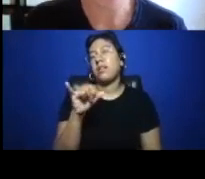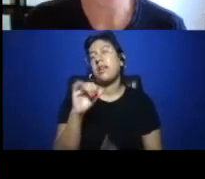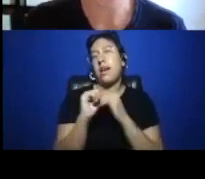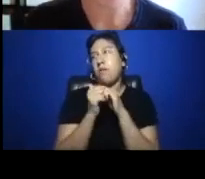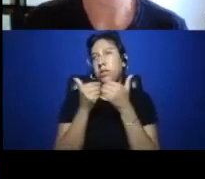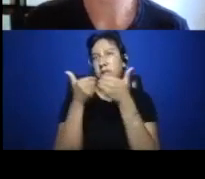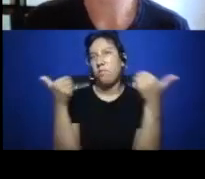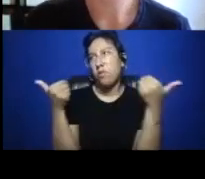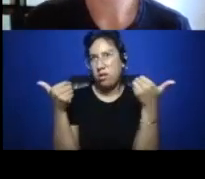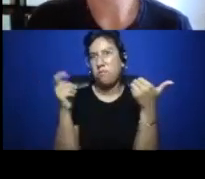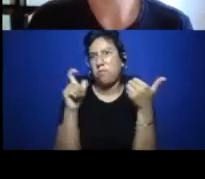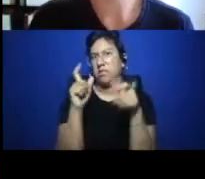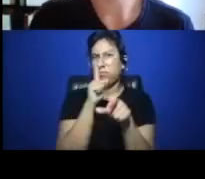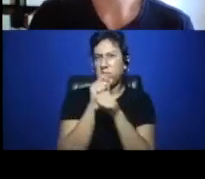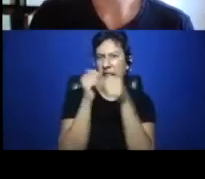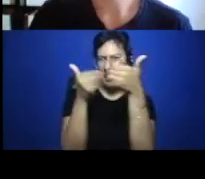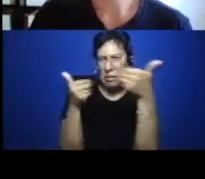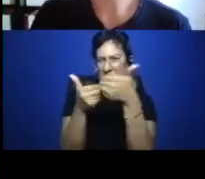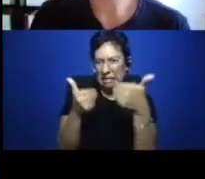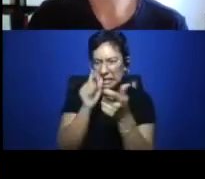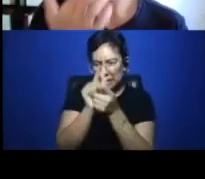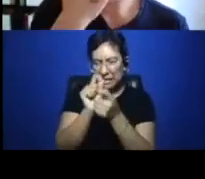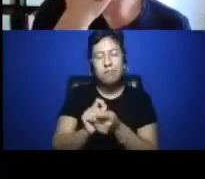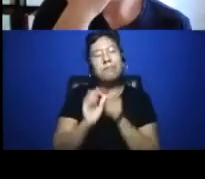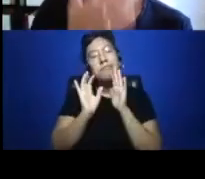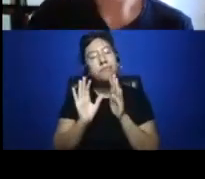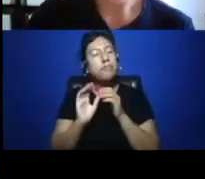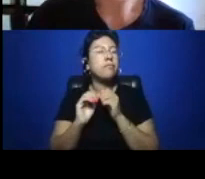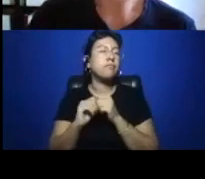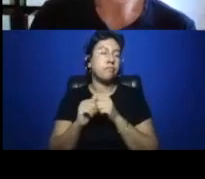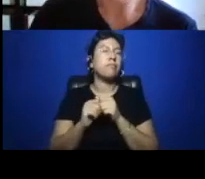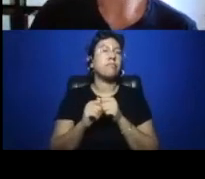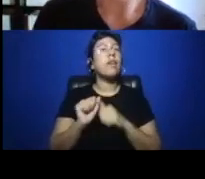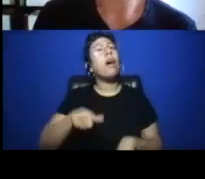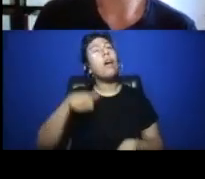Y después tienes que decidir cuán separado quieres tener las cosas.